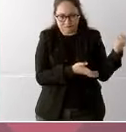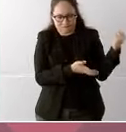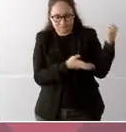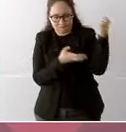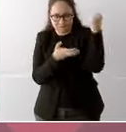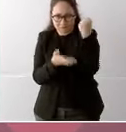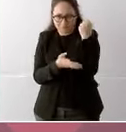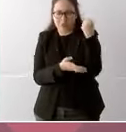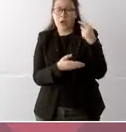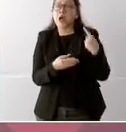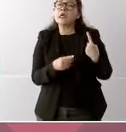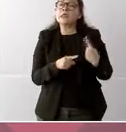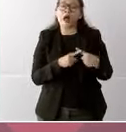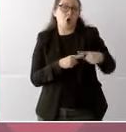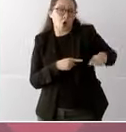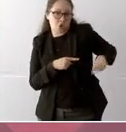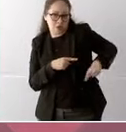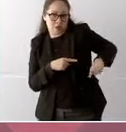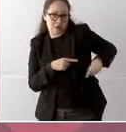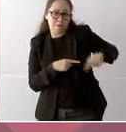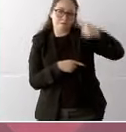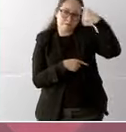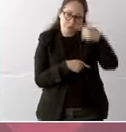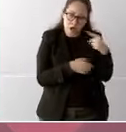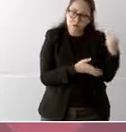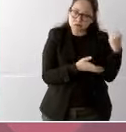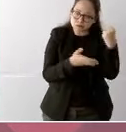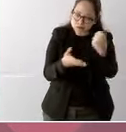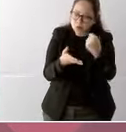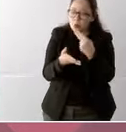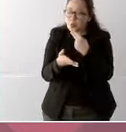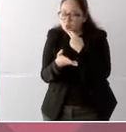públicos para modernizar